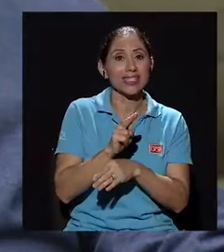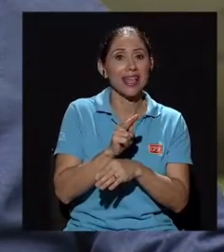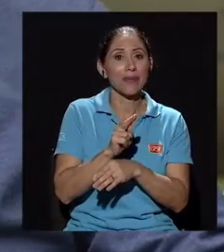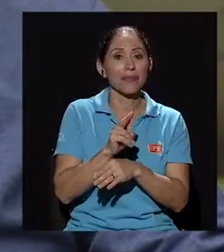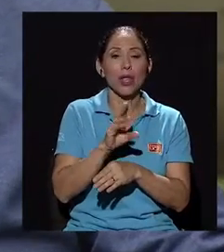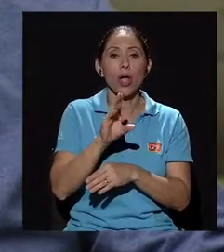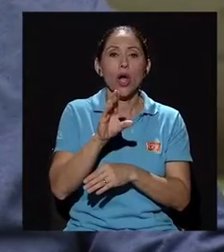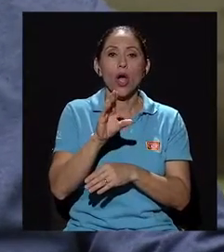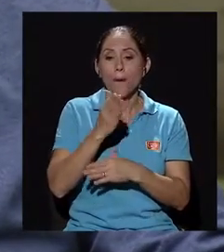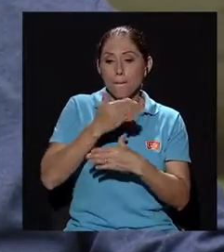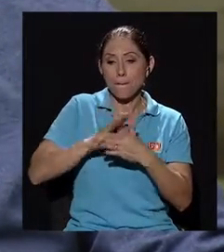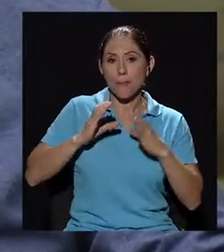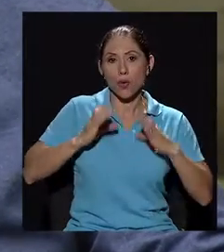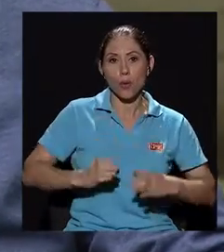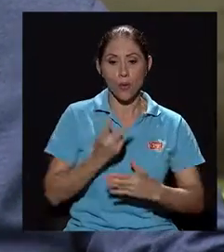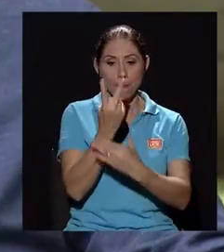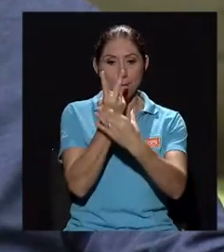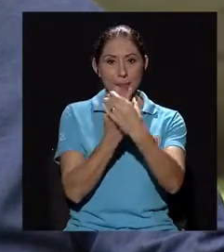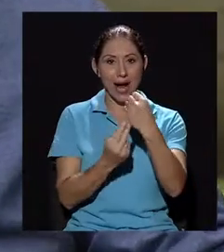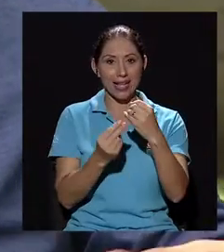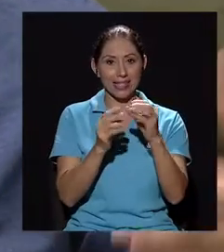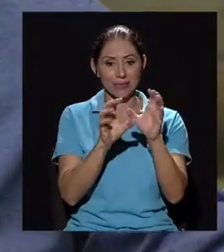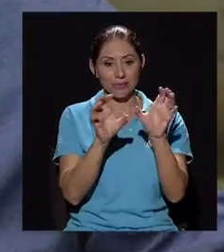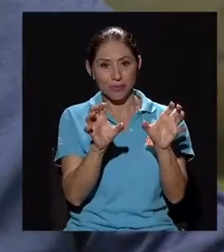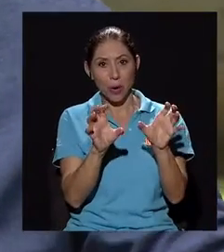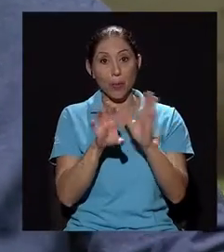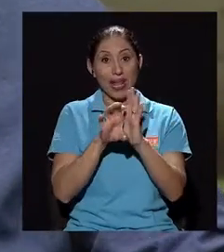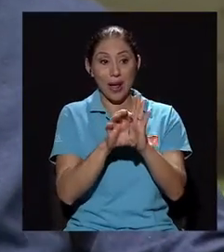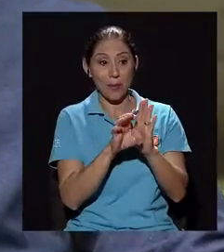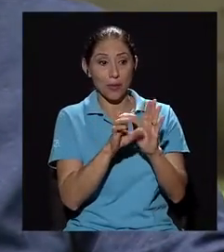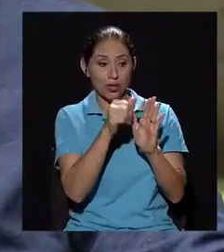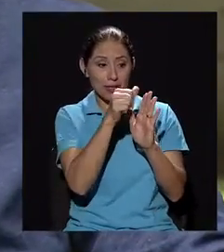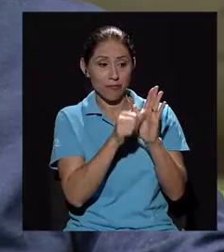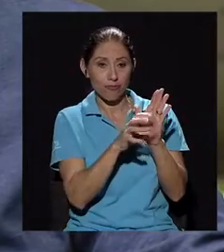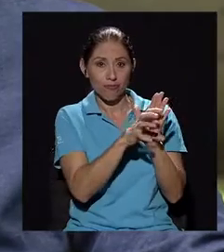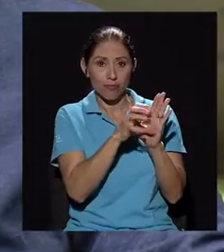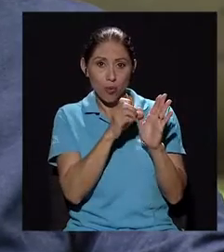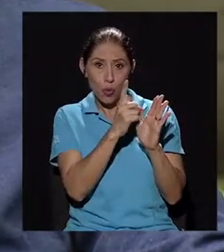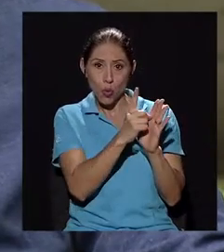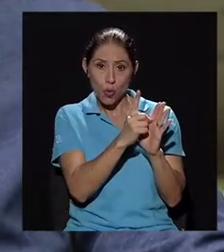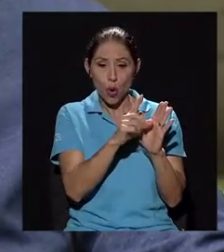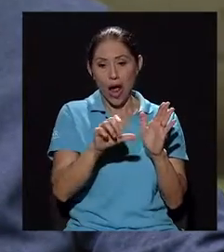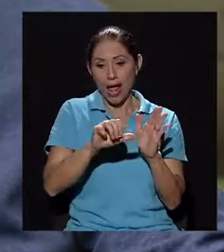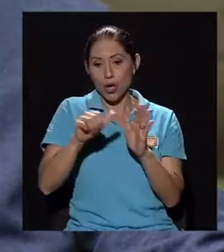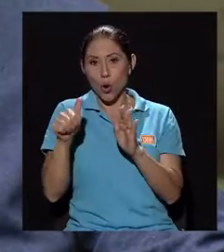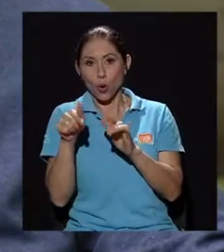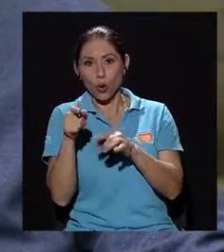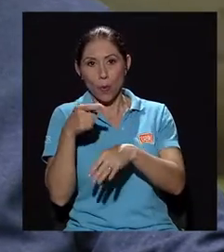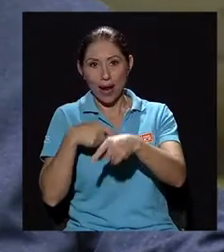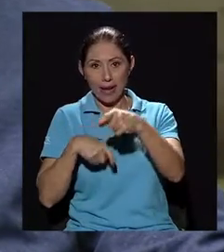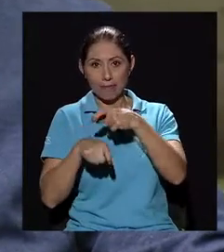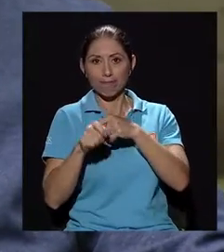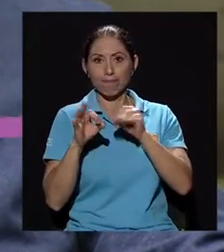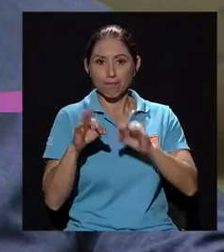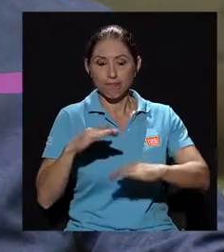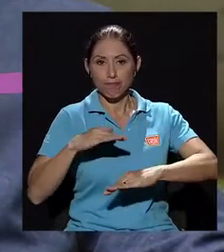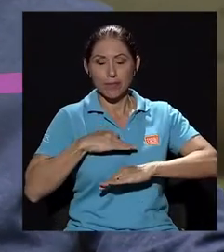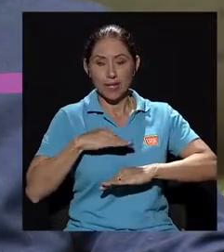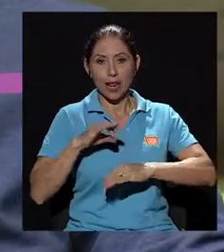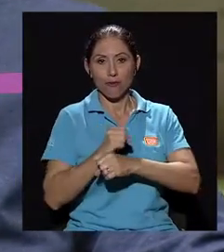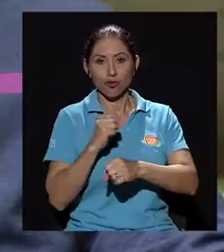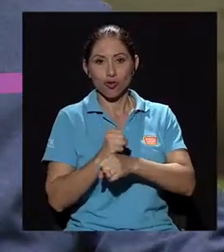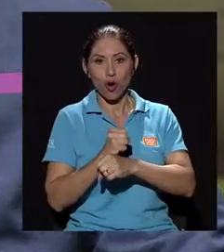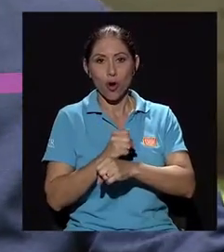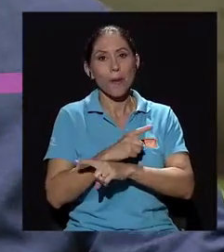sea, aquellos que si los extraen de alguna manera hay otro que suple la función. Sin embargo, conversábamos sobre cómo